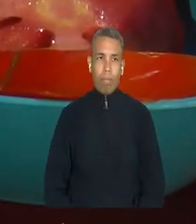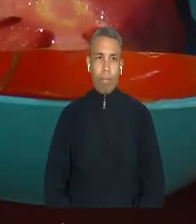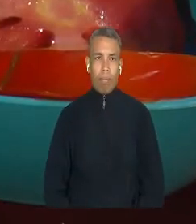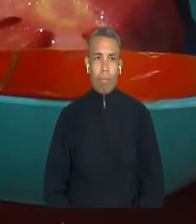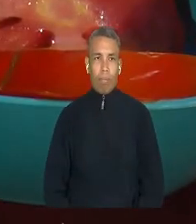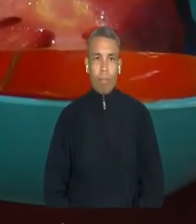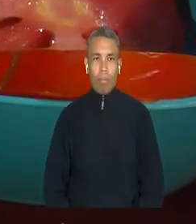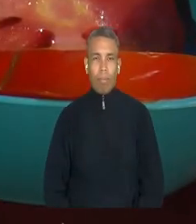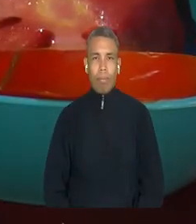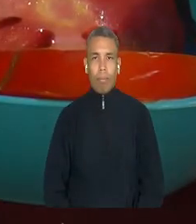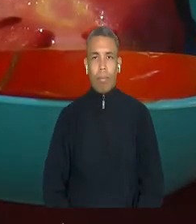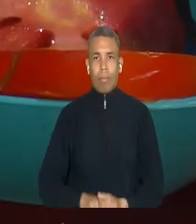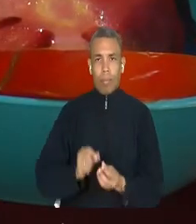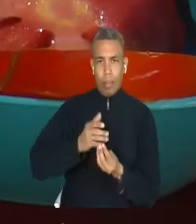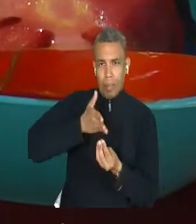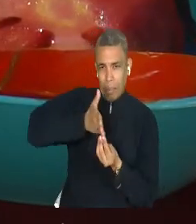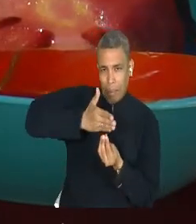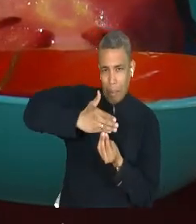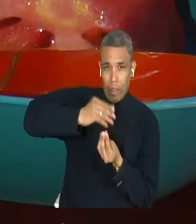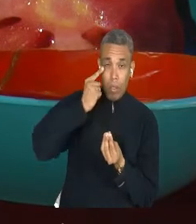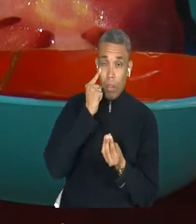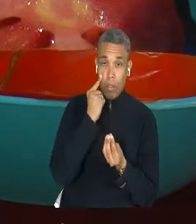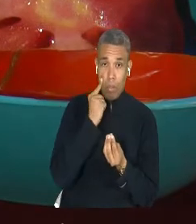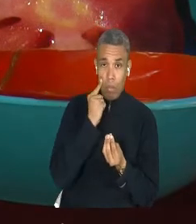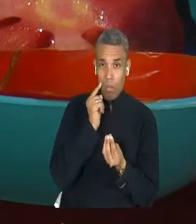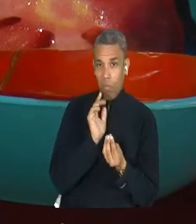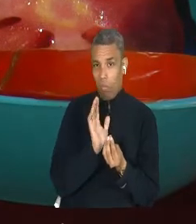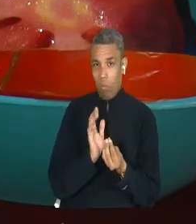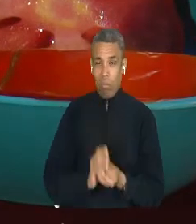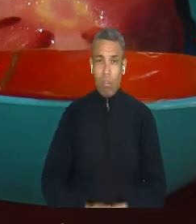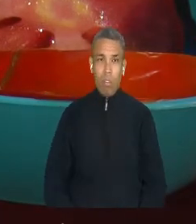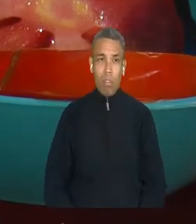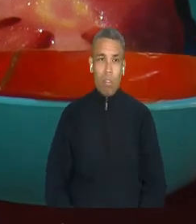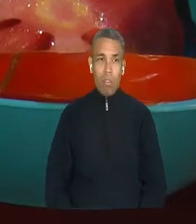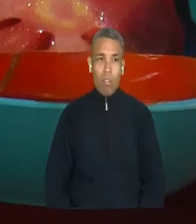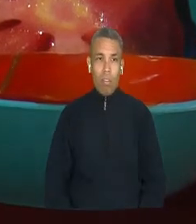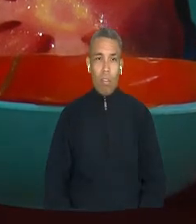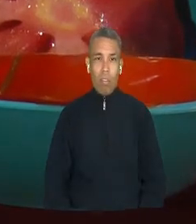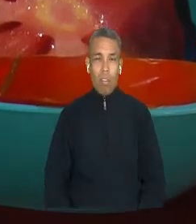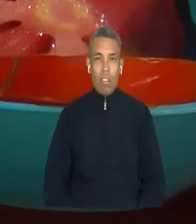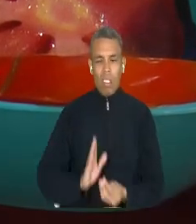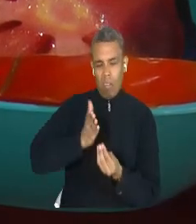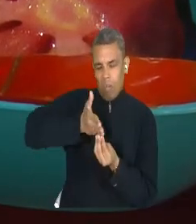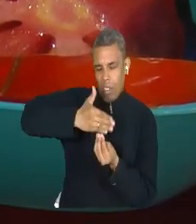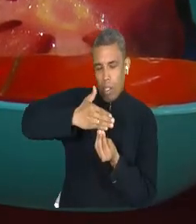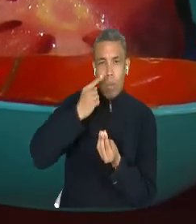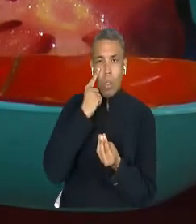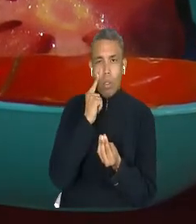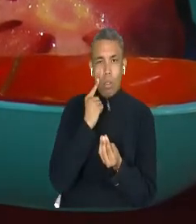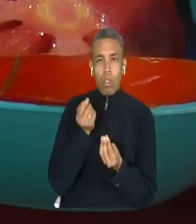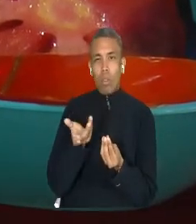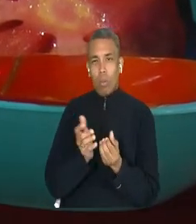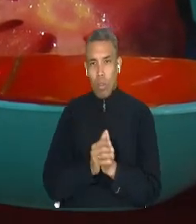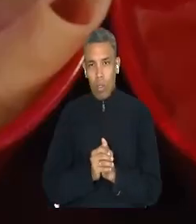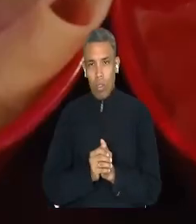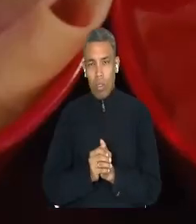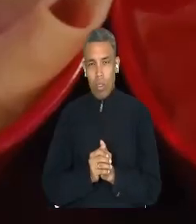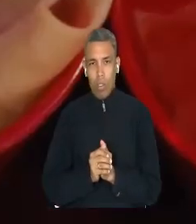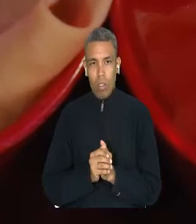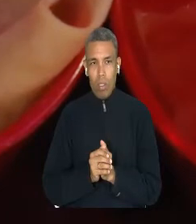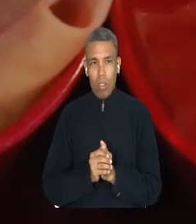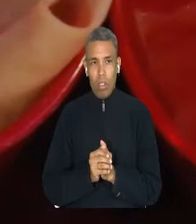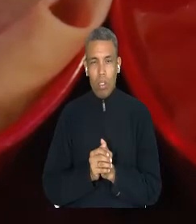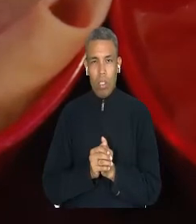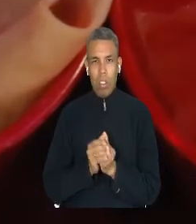nuestra cebolla en grillé, como la prefieran, o cruda. Bueno, ¿esta cebolla cómo se prepara? La cebolla va a la plancha, perdón,